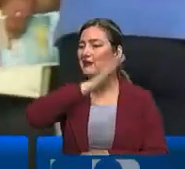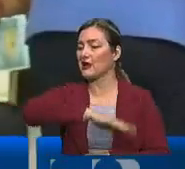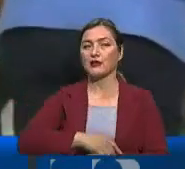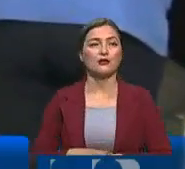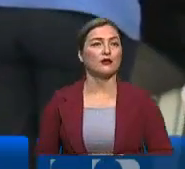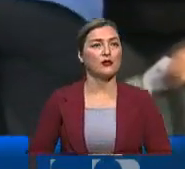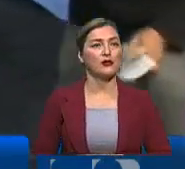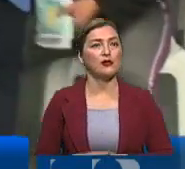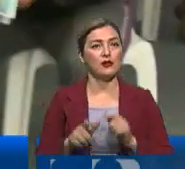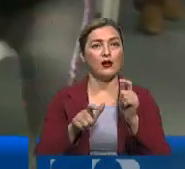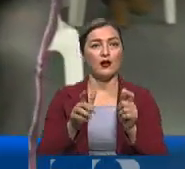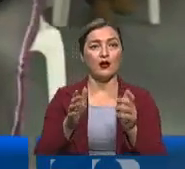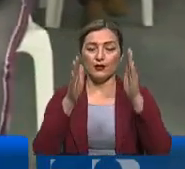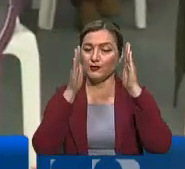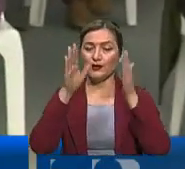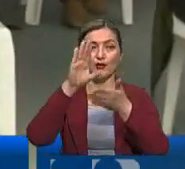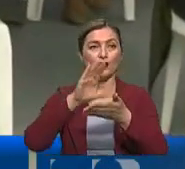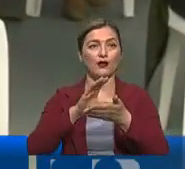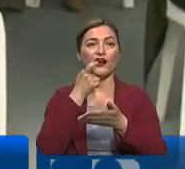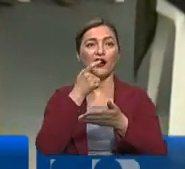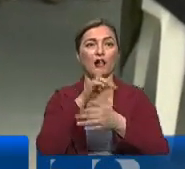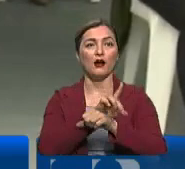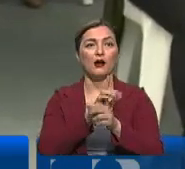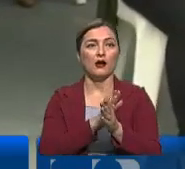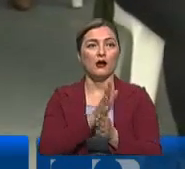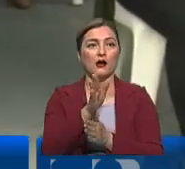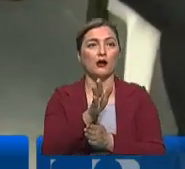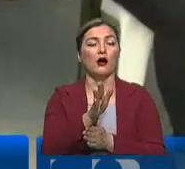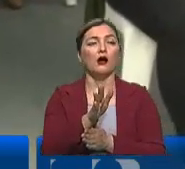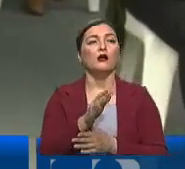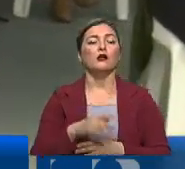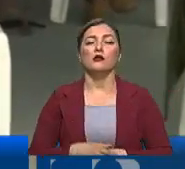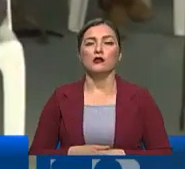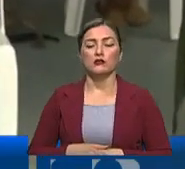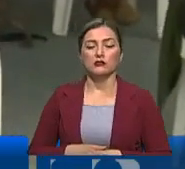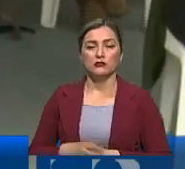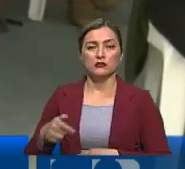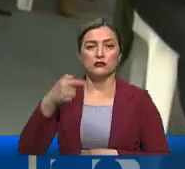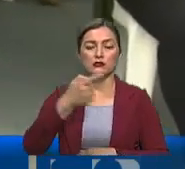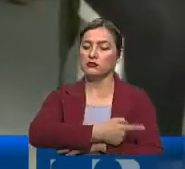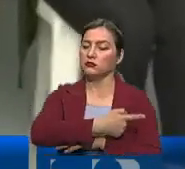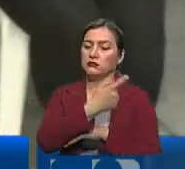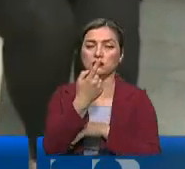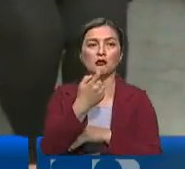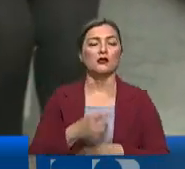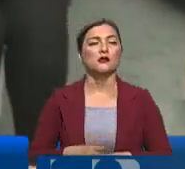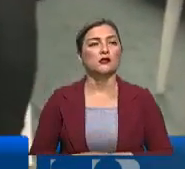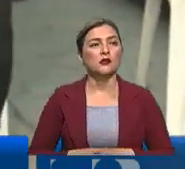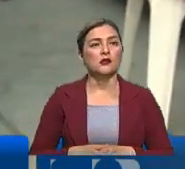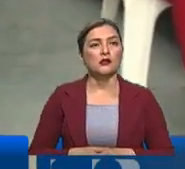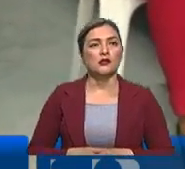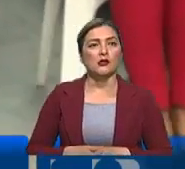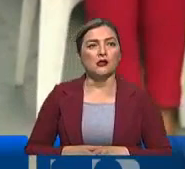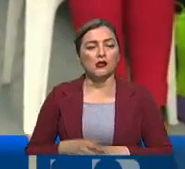gratuita y las atenciones en nuestro centro odontológico de especialidades también será de igual manera. En los próximos días, pues, se generará